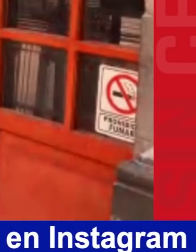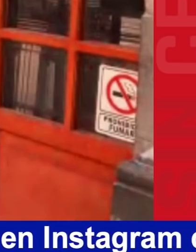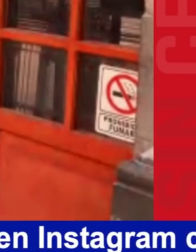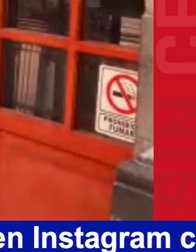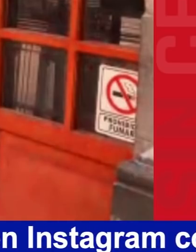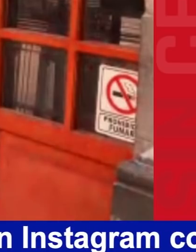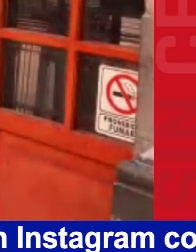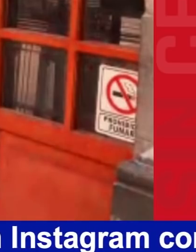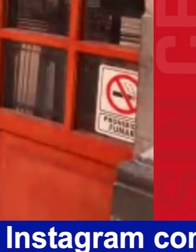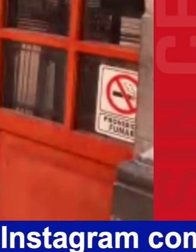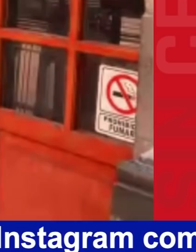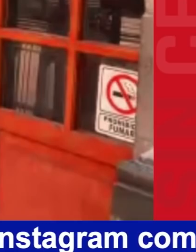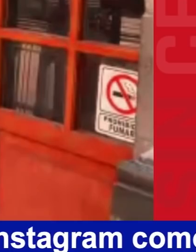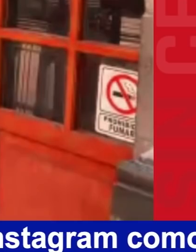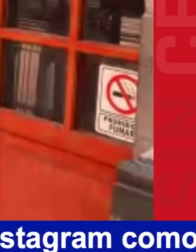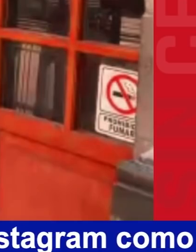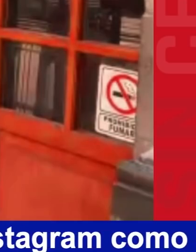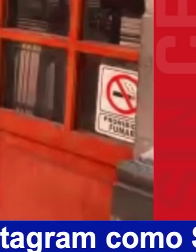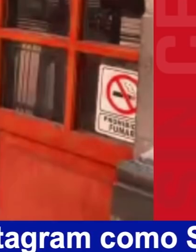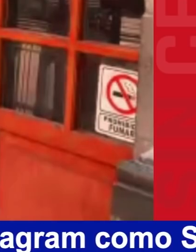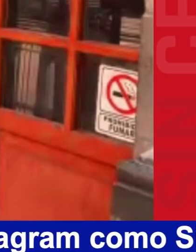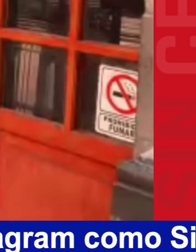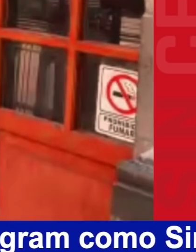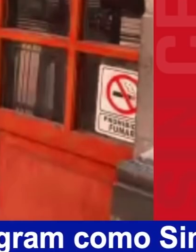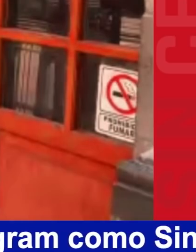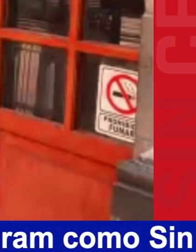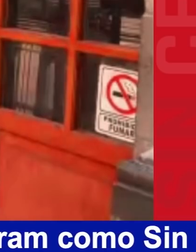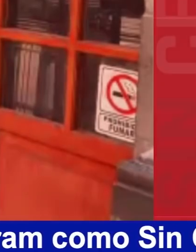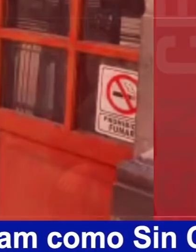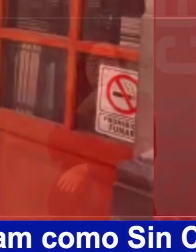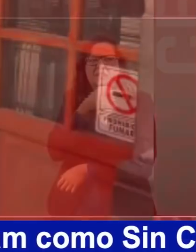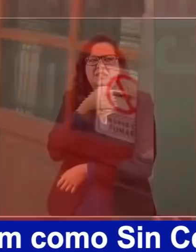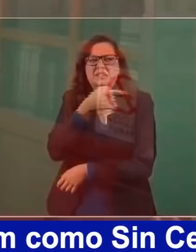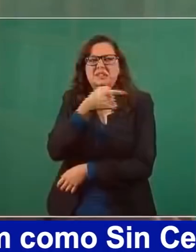a desmenuzarla un poquito, así que ahora sí, córremela, don David.